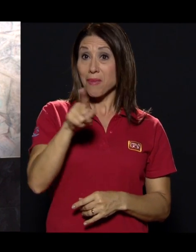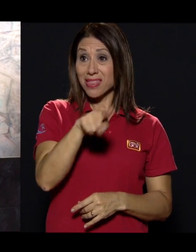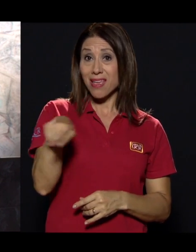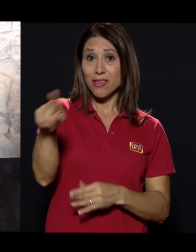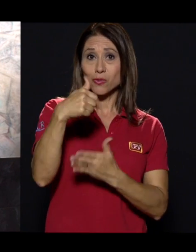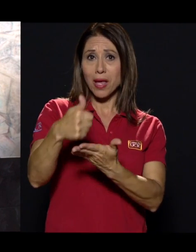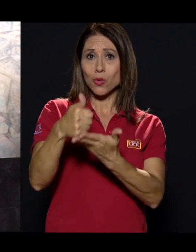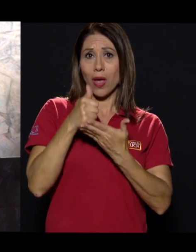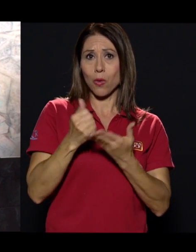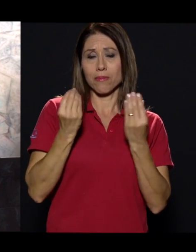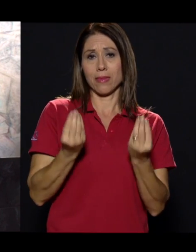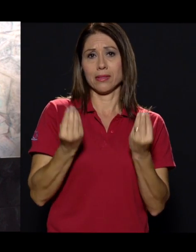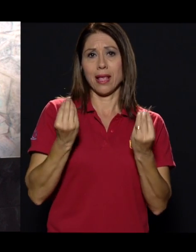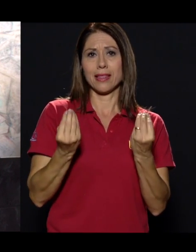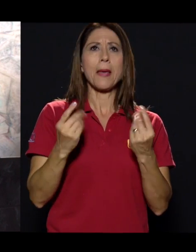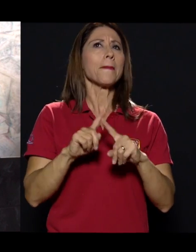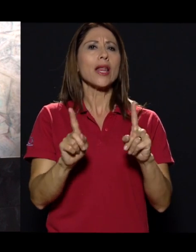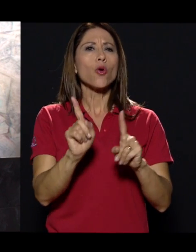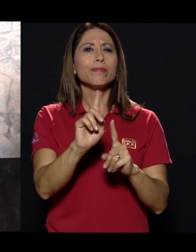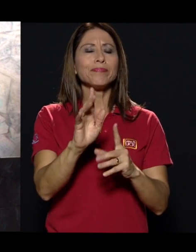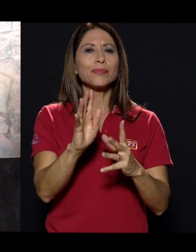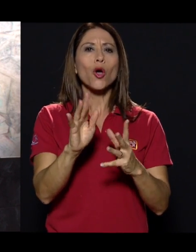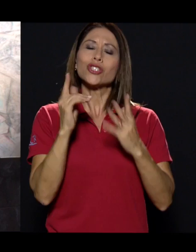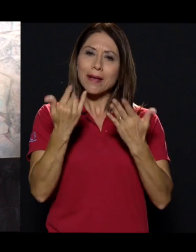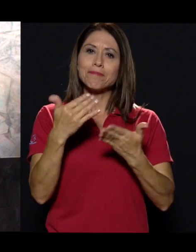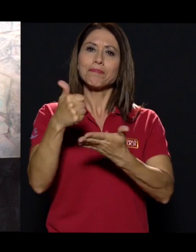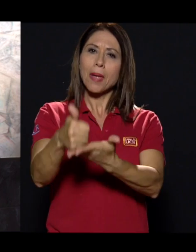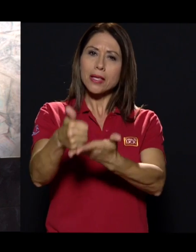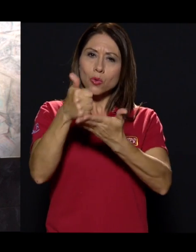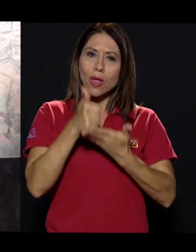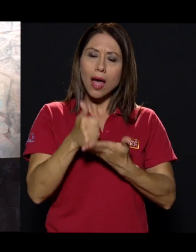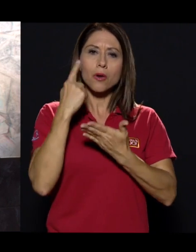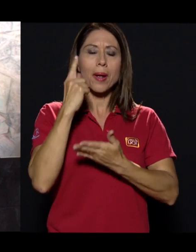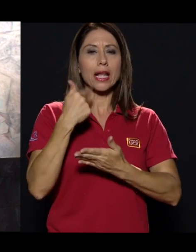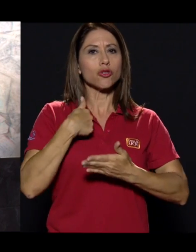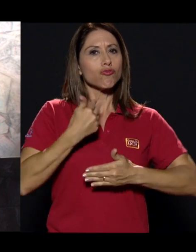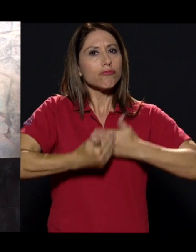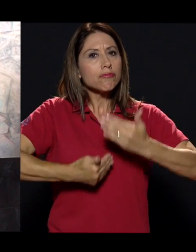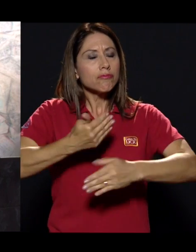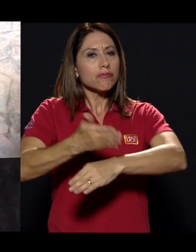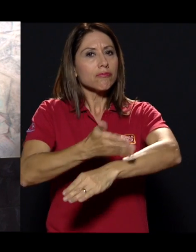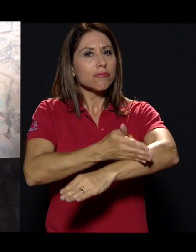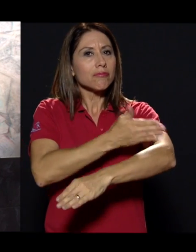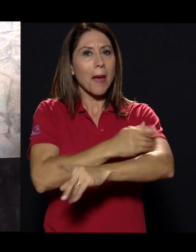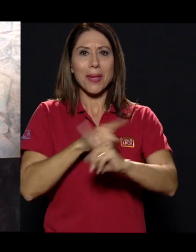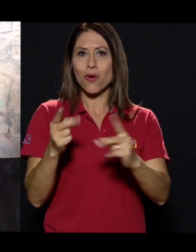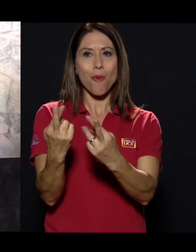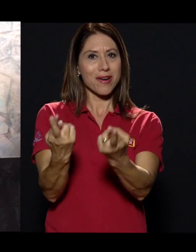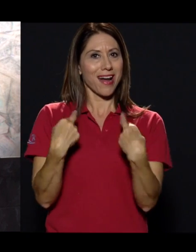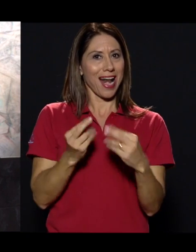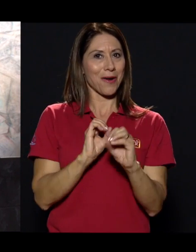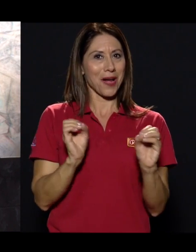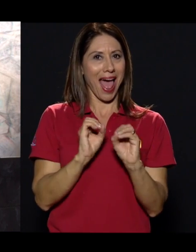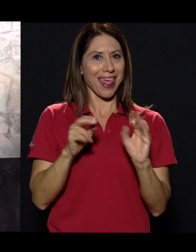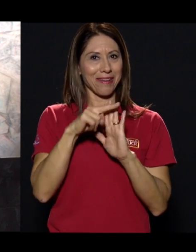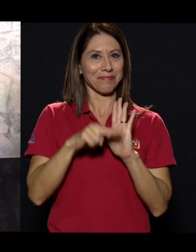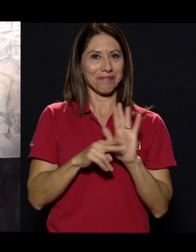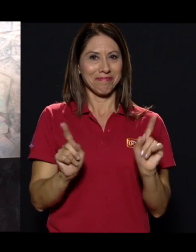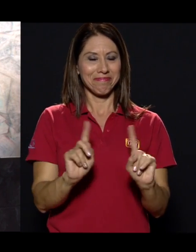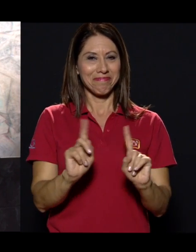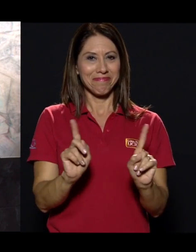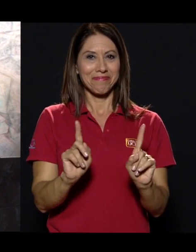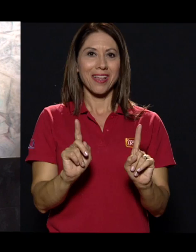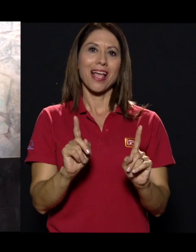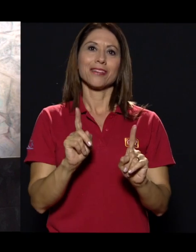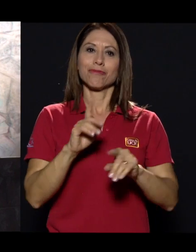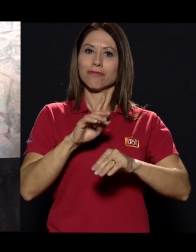ayudaron en nada, es decir, me ayudaron a avanzar. Lo que quiero decir es que no me regalaron nada. O